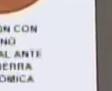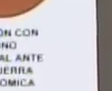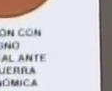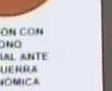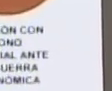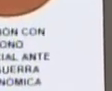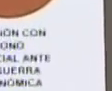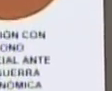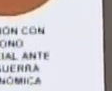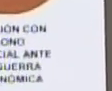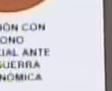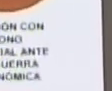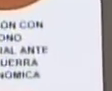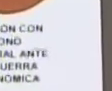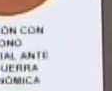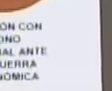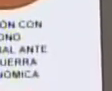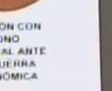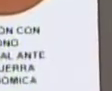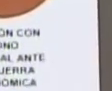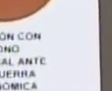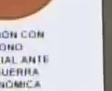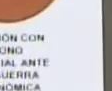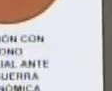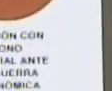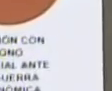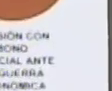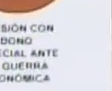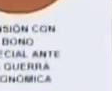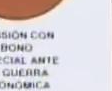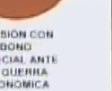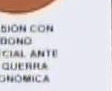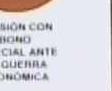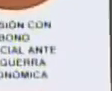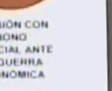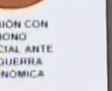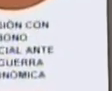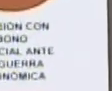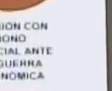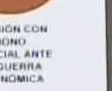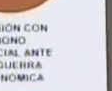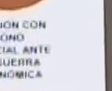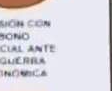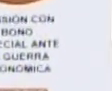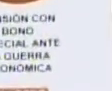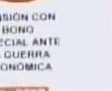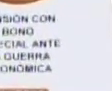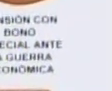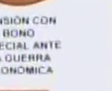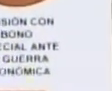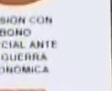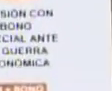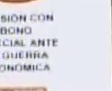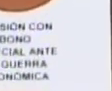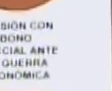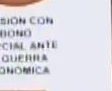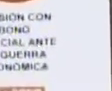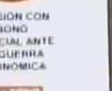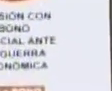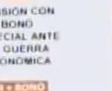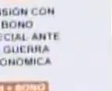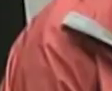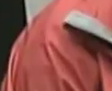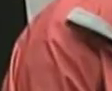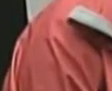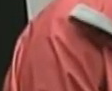Compatriotas, es bueno que todo esto se explique muy bien. Toma nota, Ernesto. Hoy,